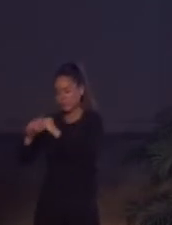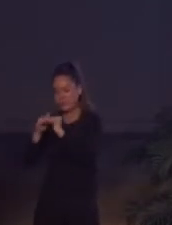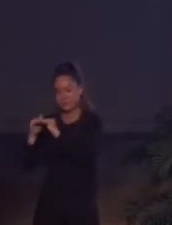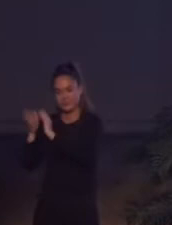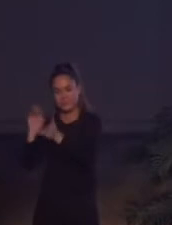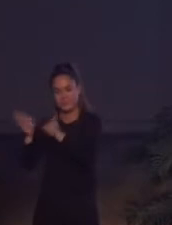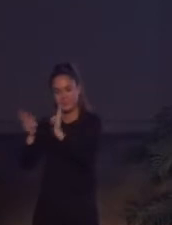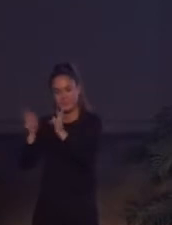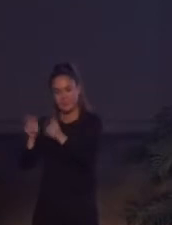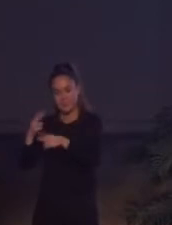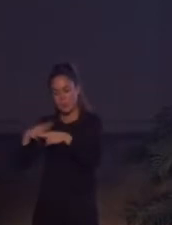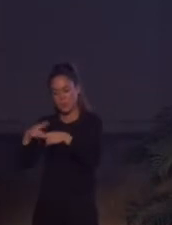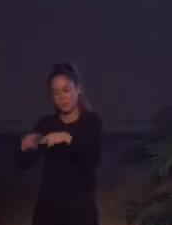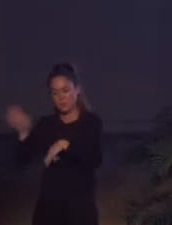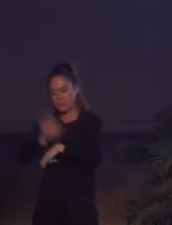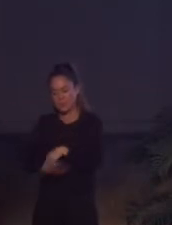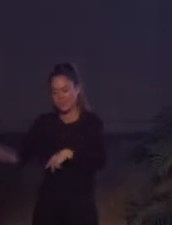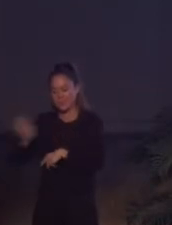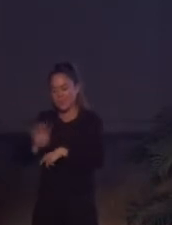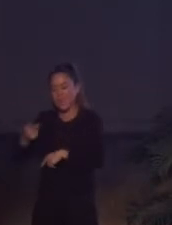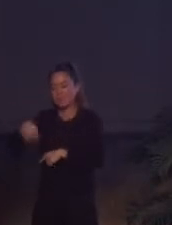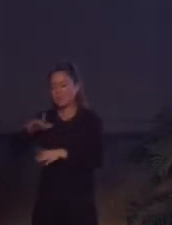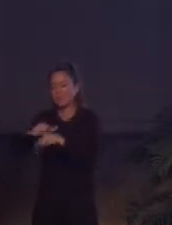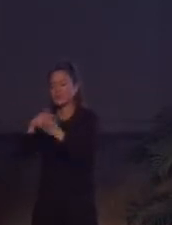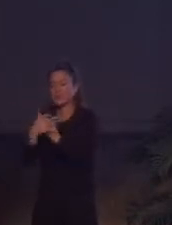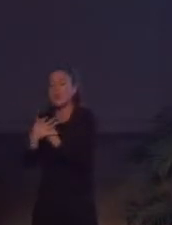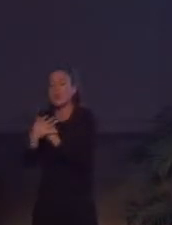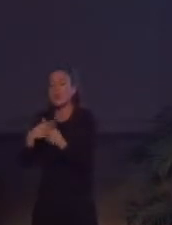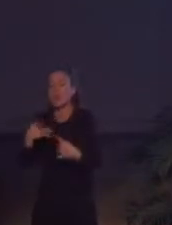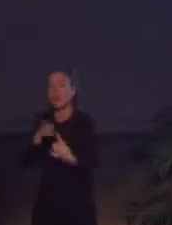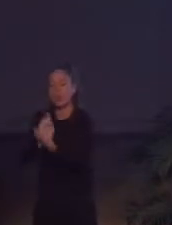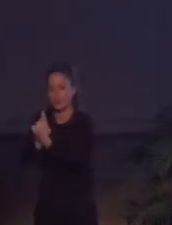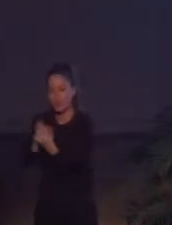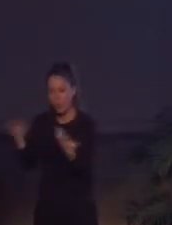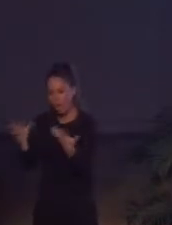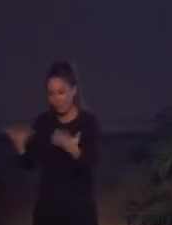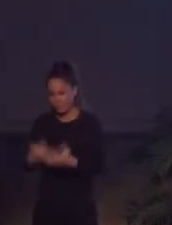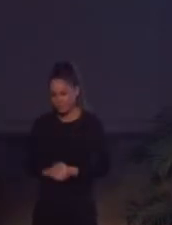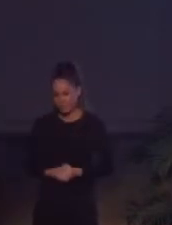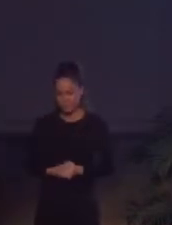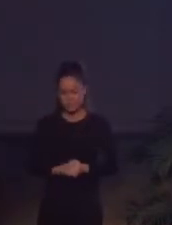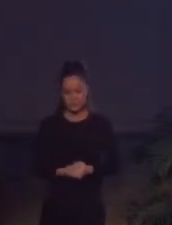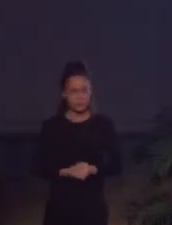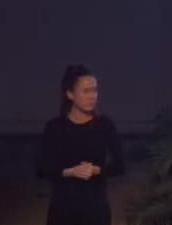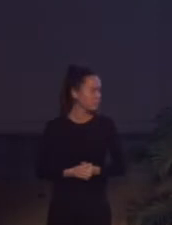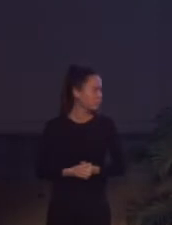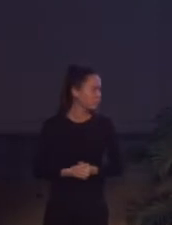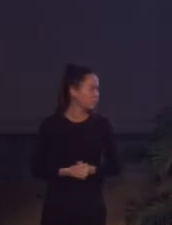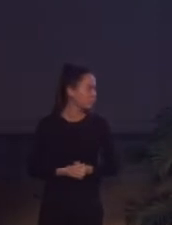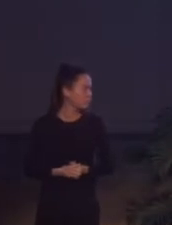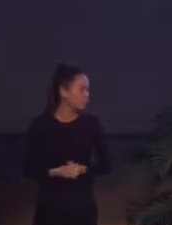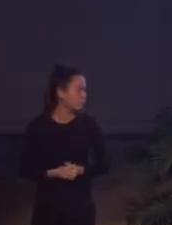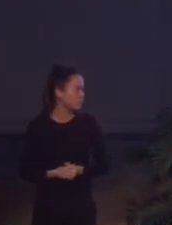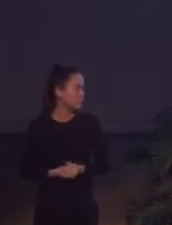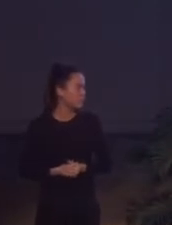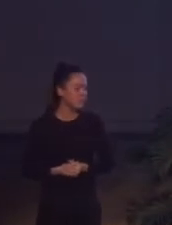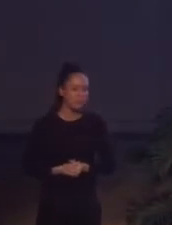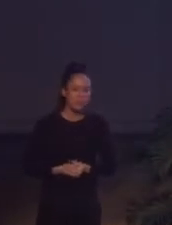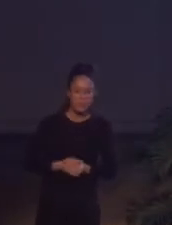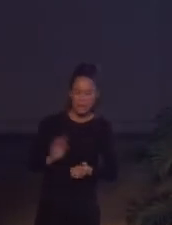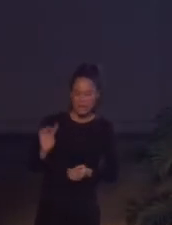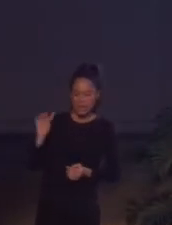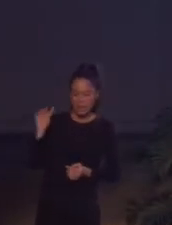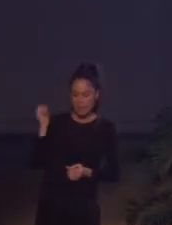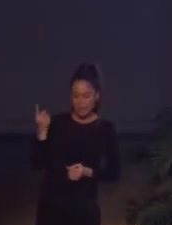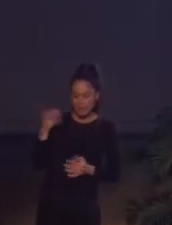Herriko espazio politizatuetan? Vale. Ba, bueno, galdera, zaila da. Lehenengo aliantza hemen, ez?